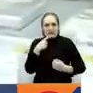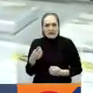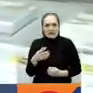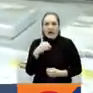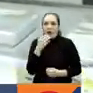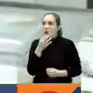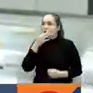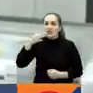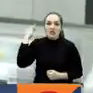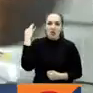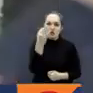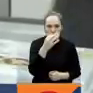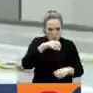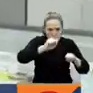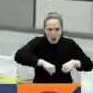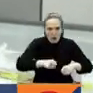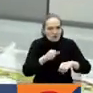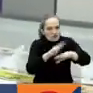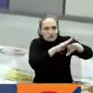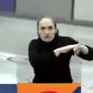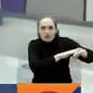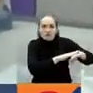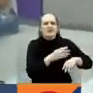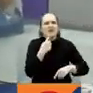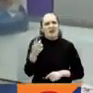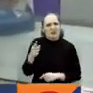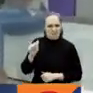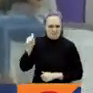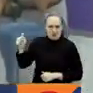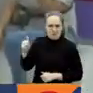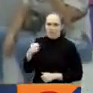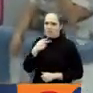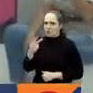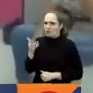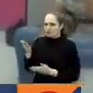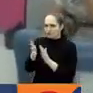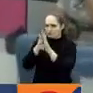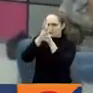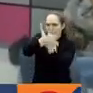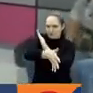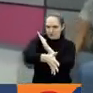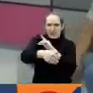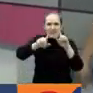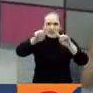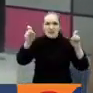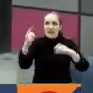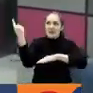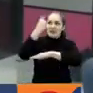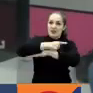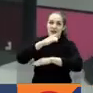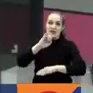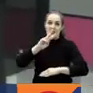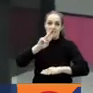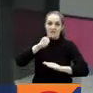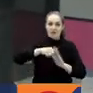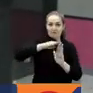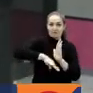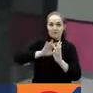se formule ante las autoridades competentes. Esto fue lo que dijo la funcionaria del Gobierno Nacional frente a ese primer día de descuentos presencial.